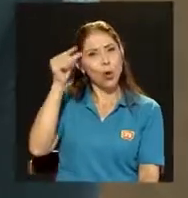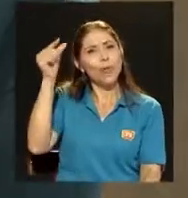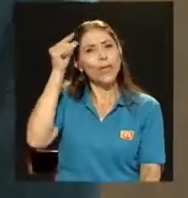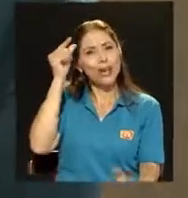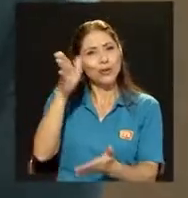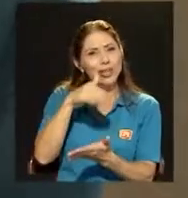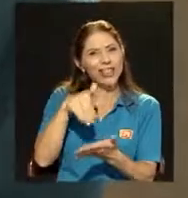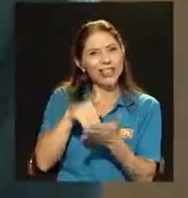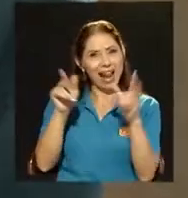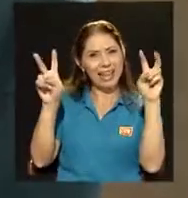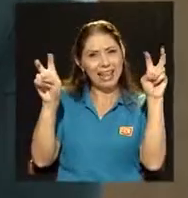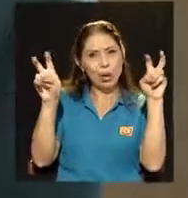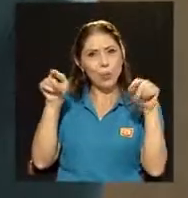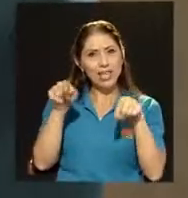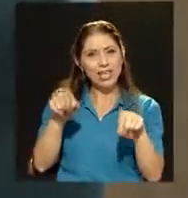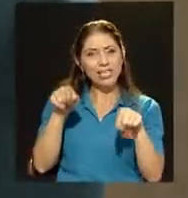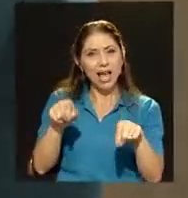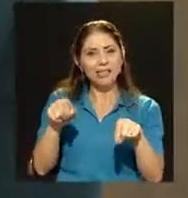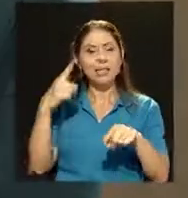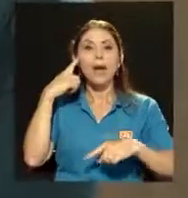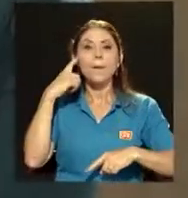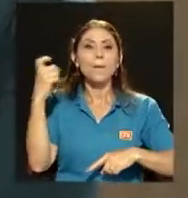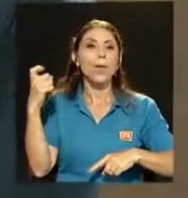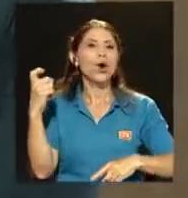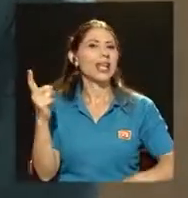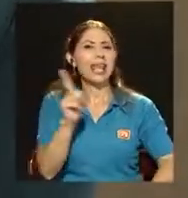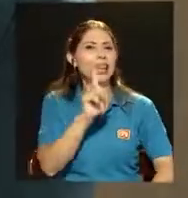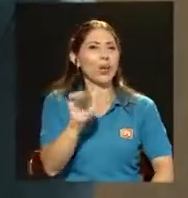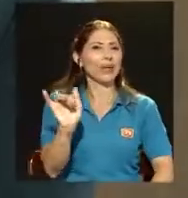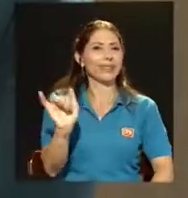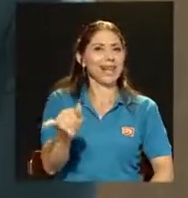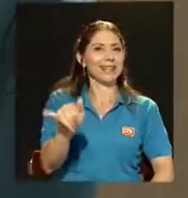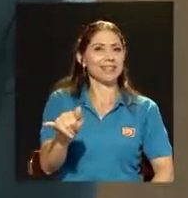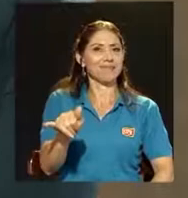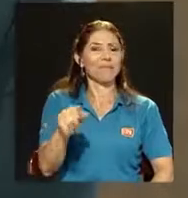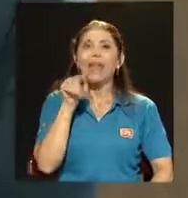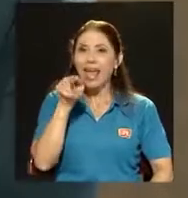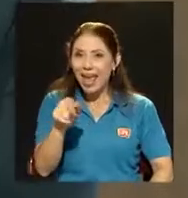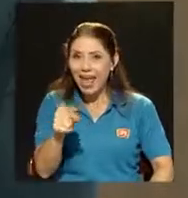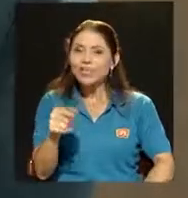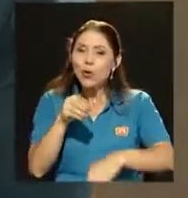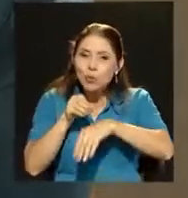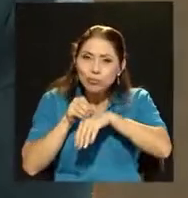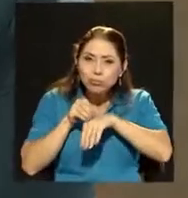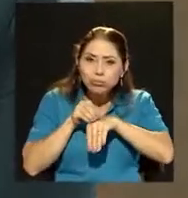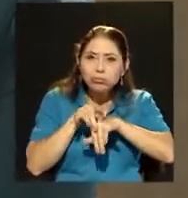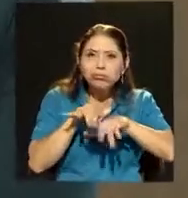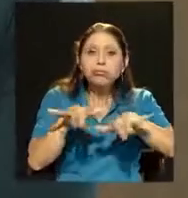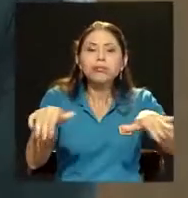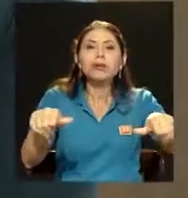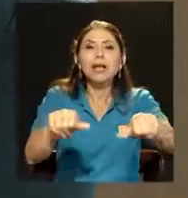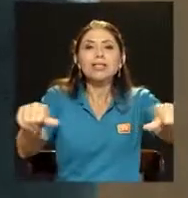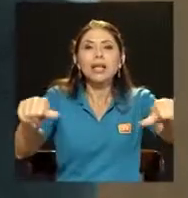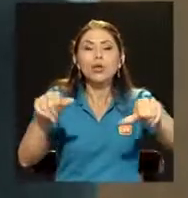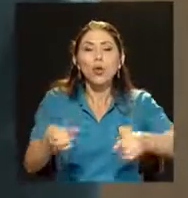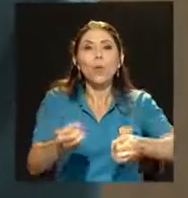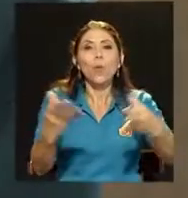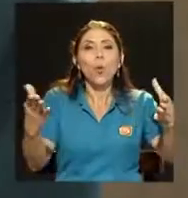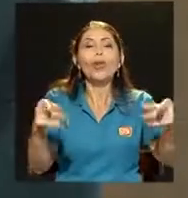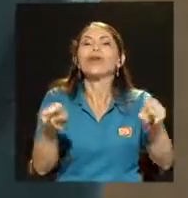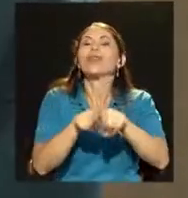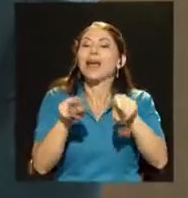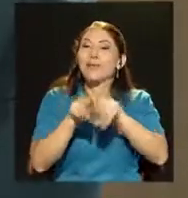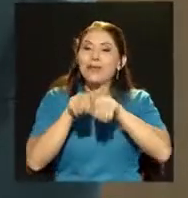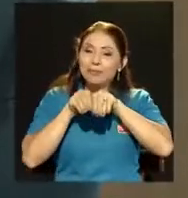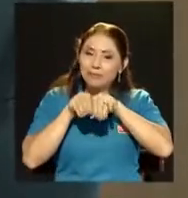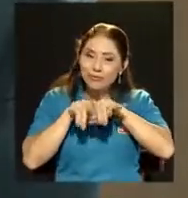comillas, porque no es tan así. Eso tiene repercusiones en el resto del sector público y en el resto